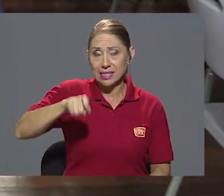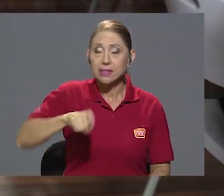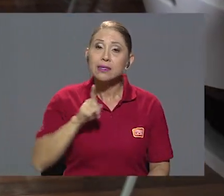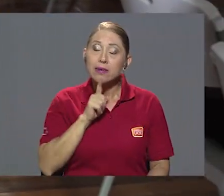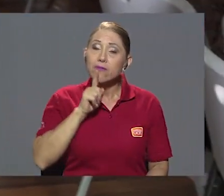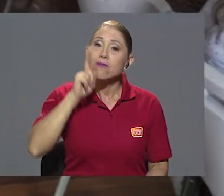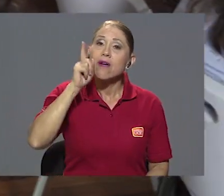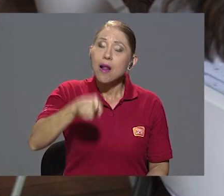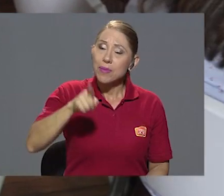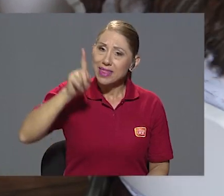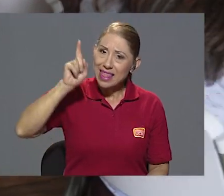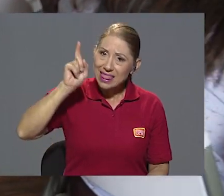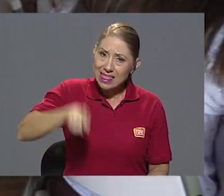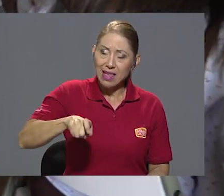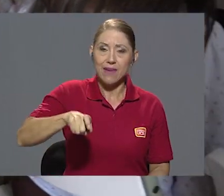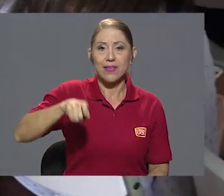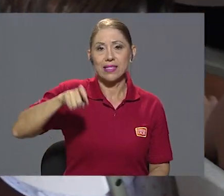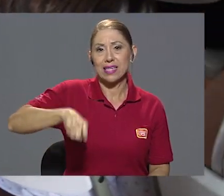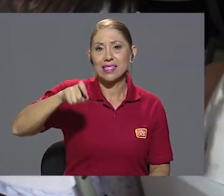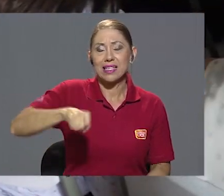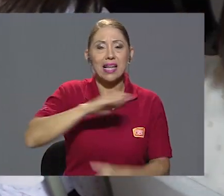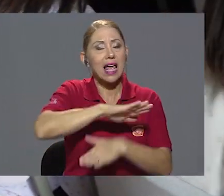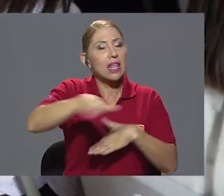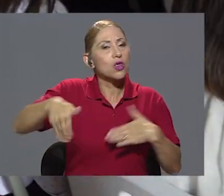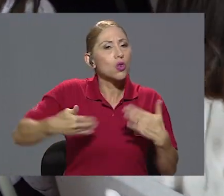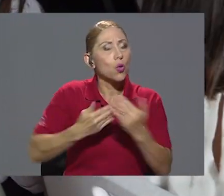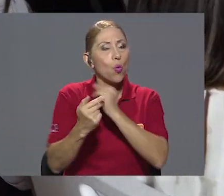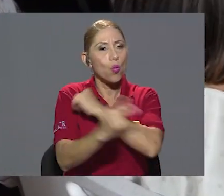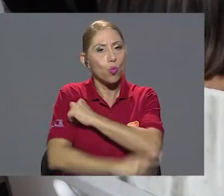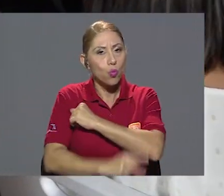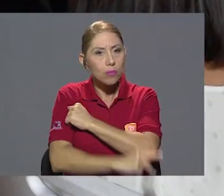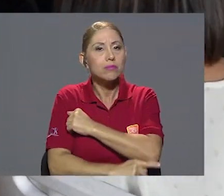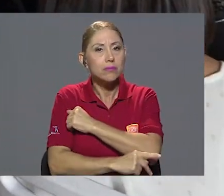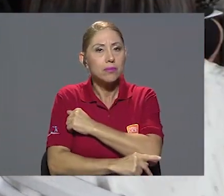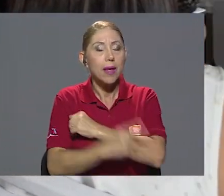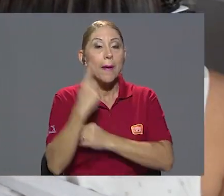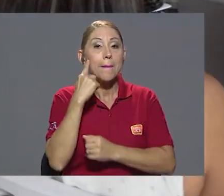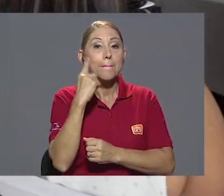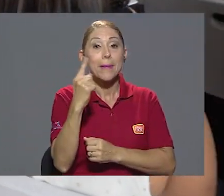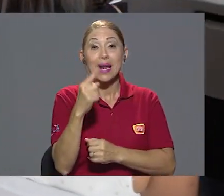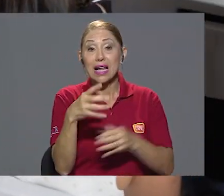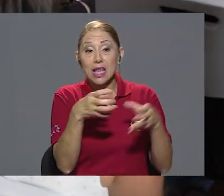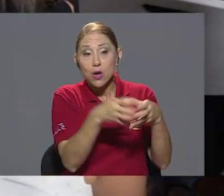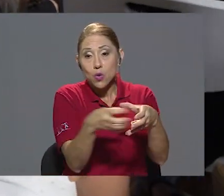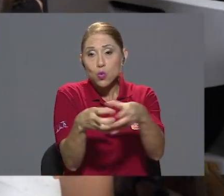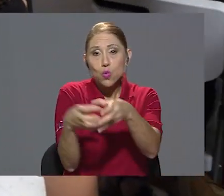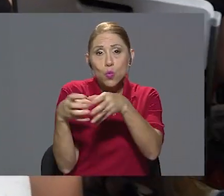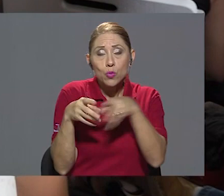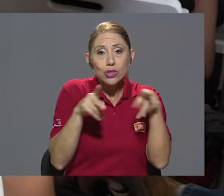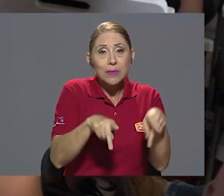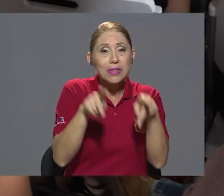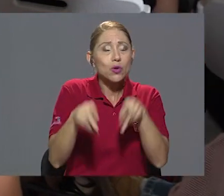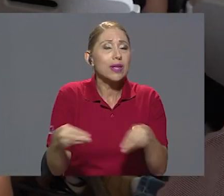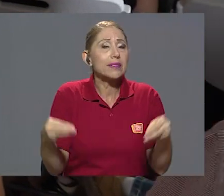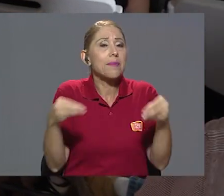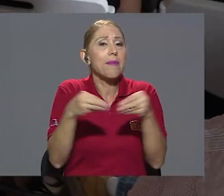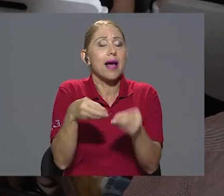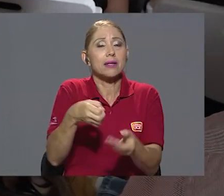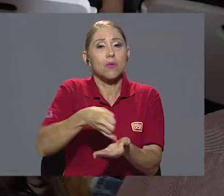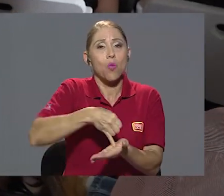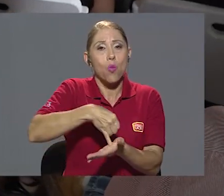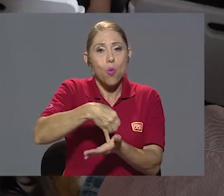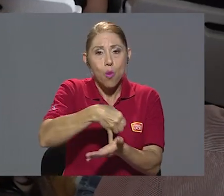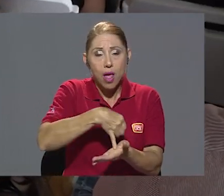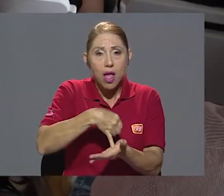necesaria realmente debe ser necesaria en todo el territorio nacional para que aquellos grupos de personas